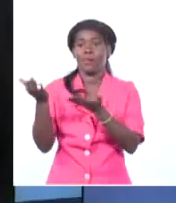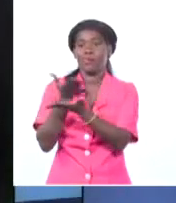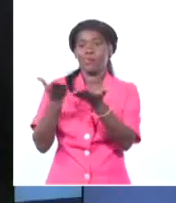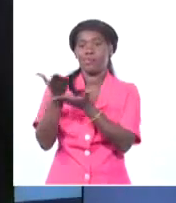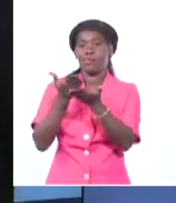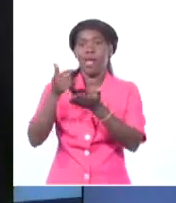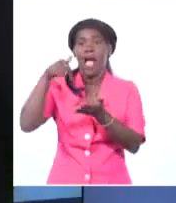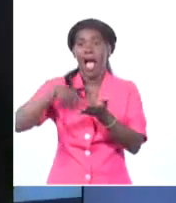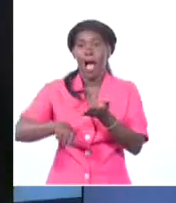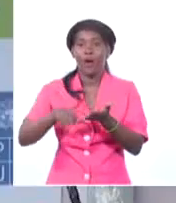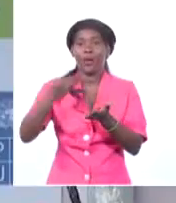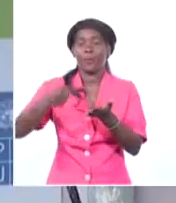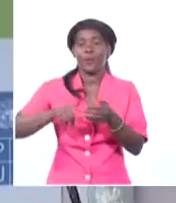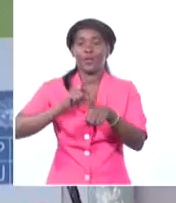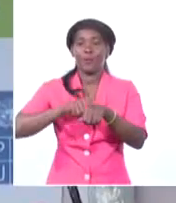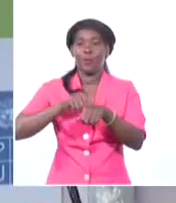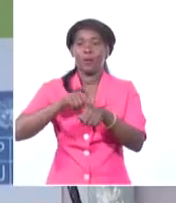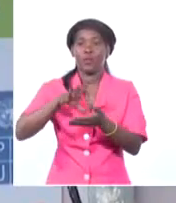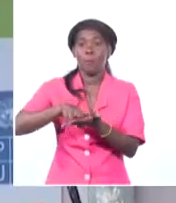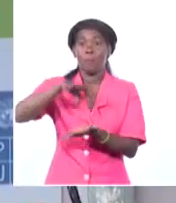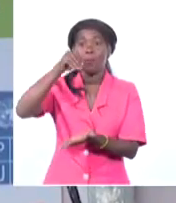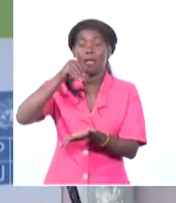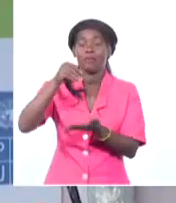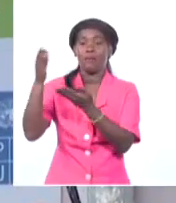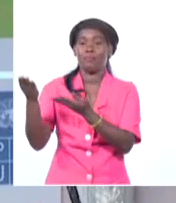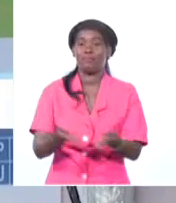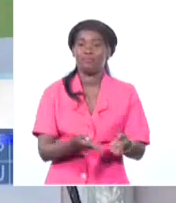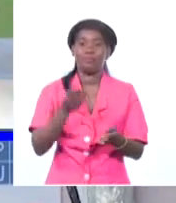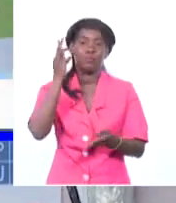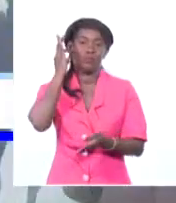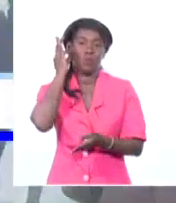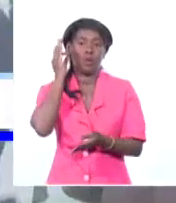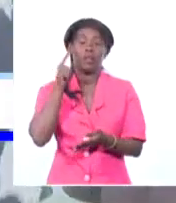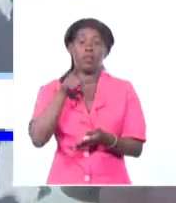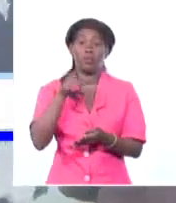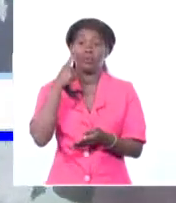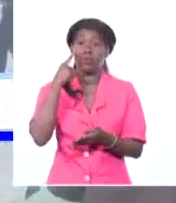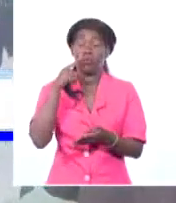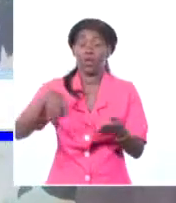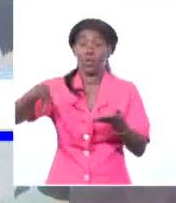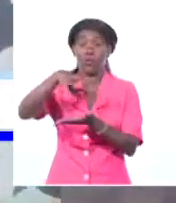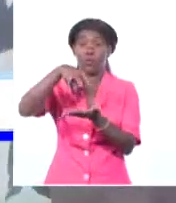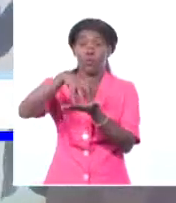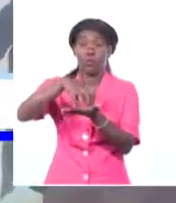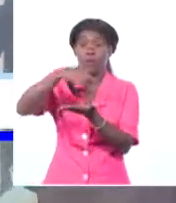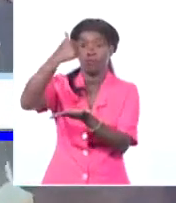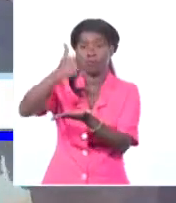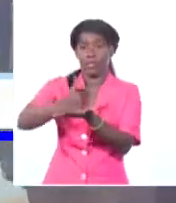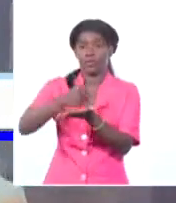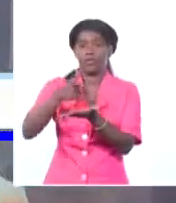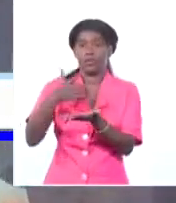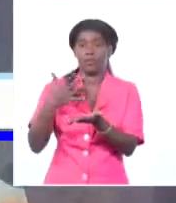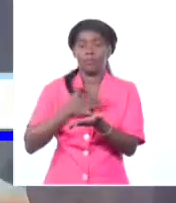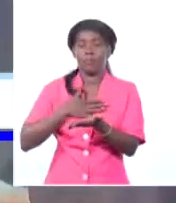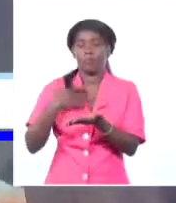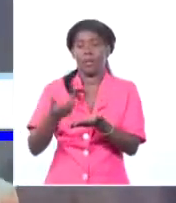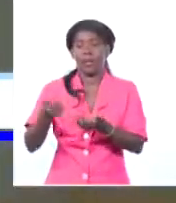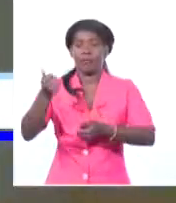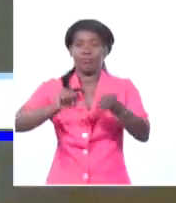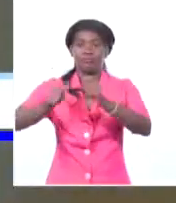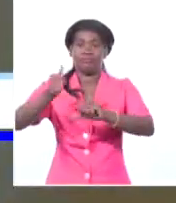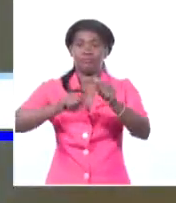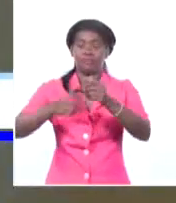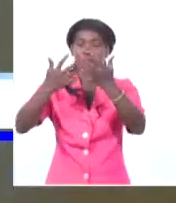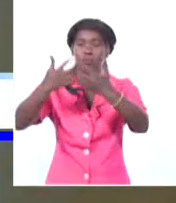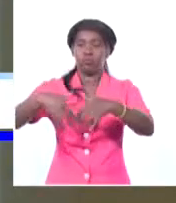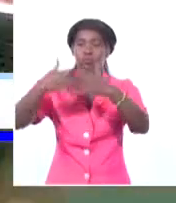al trabajo en zonas rurales. Como resultado, fue inaugurado un centro de procesamiento de la Unidad Básica de Producción Cooperativa